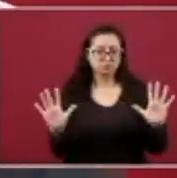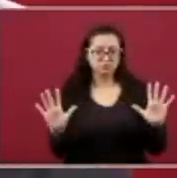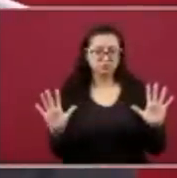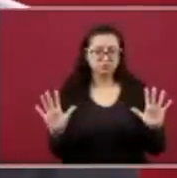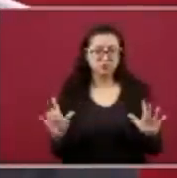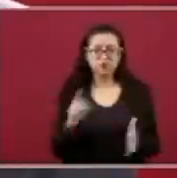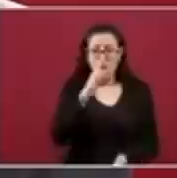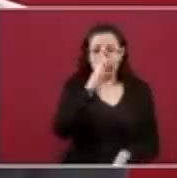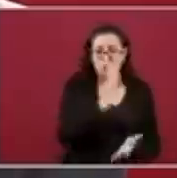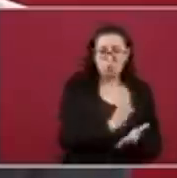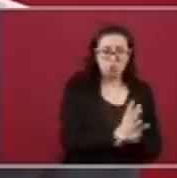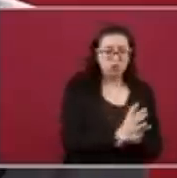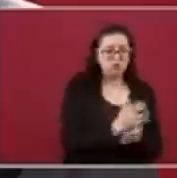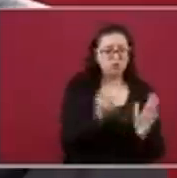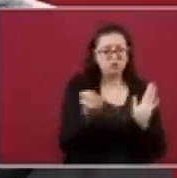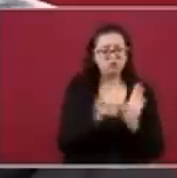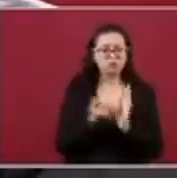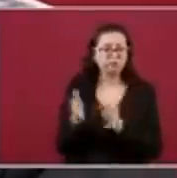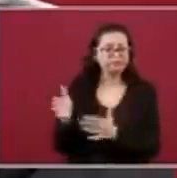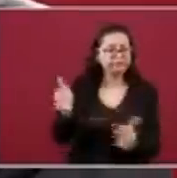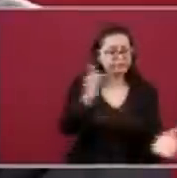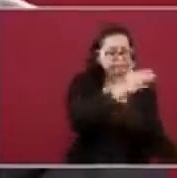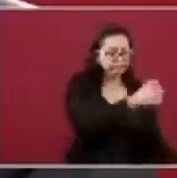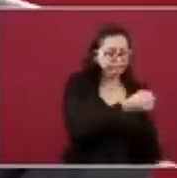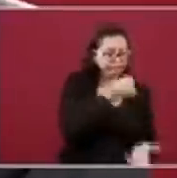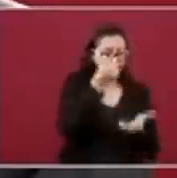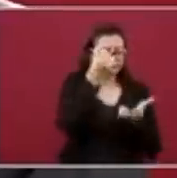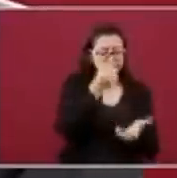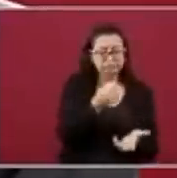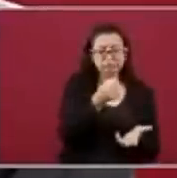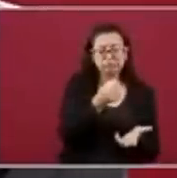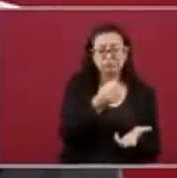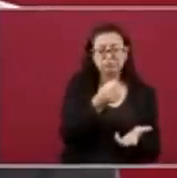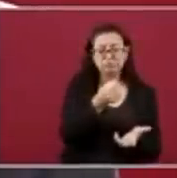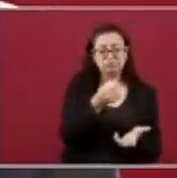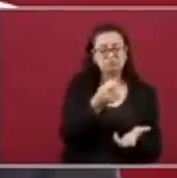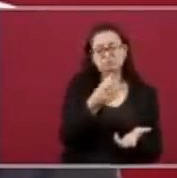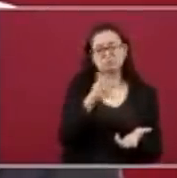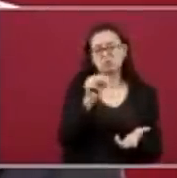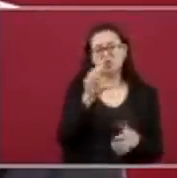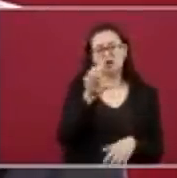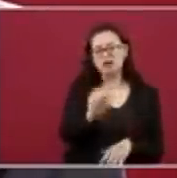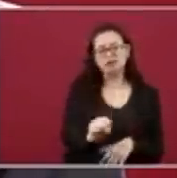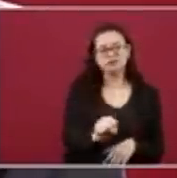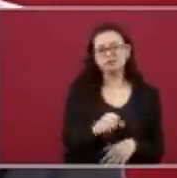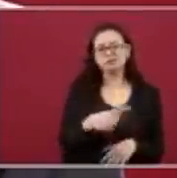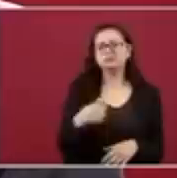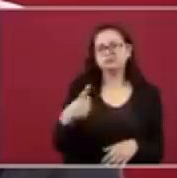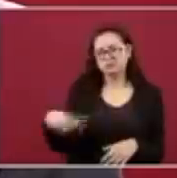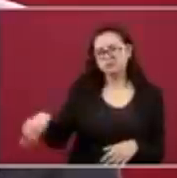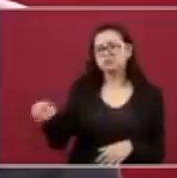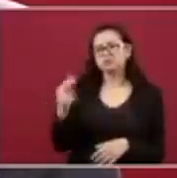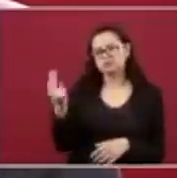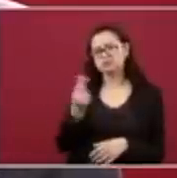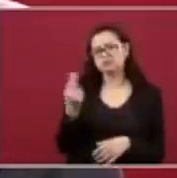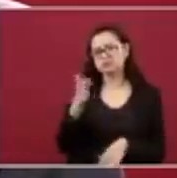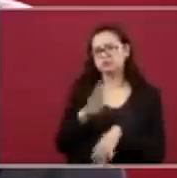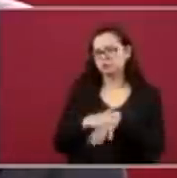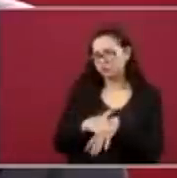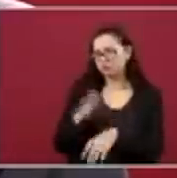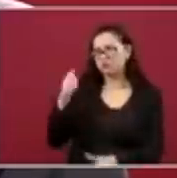alcanzaría la inversión pública para crecer como lo necesita el